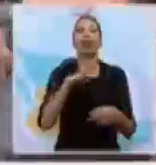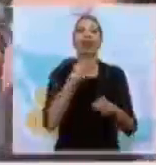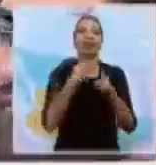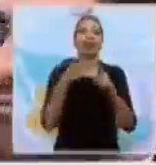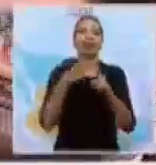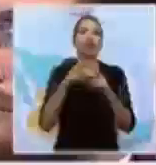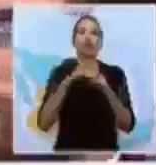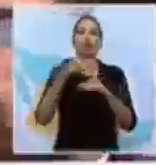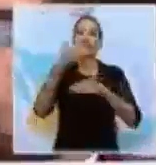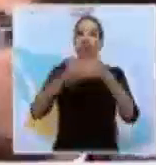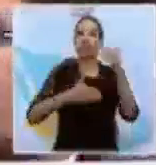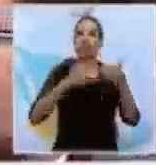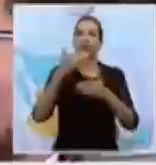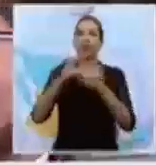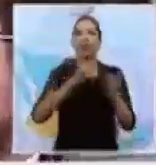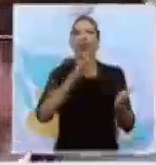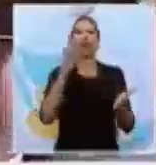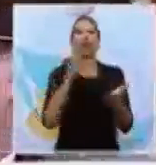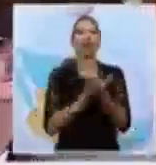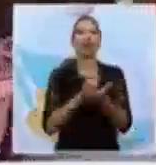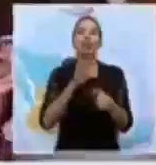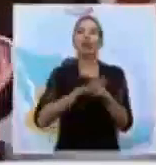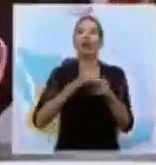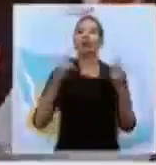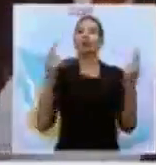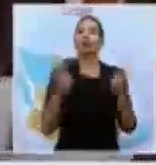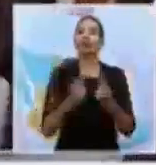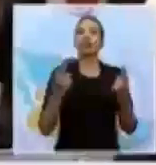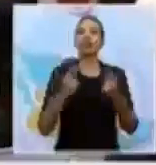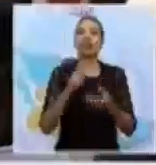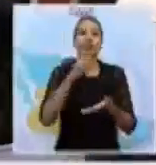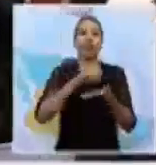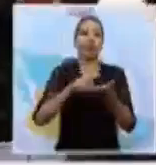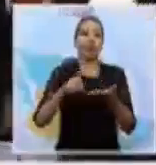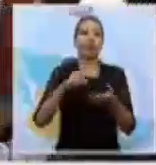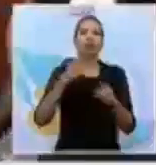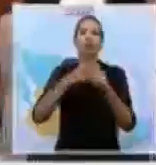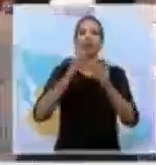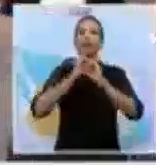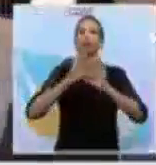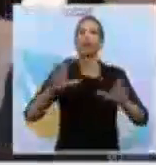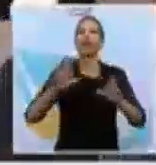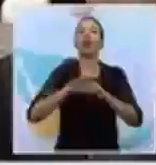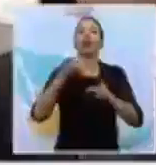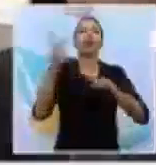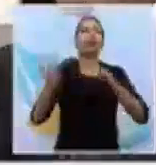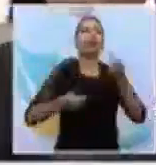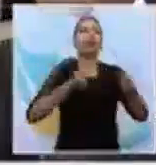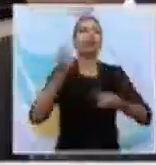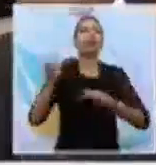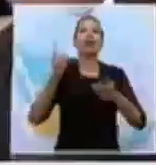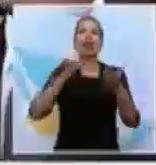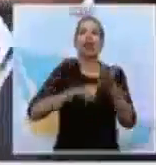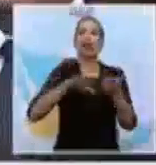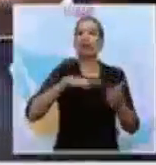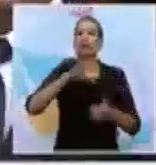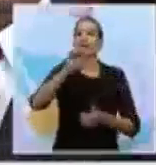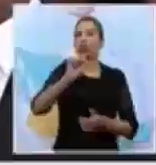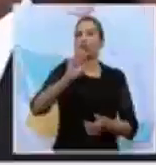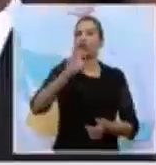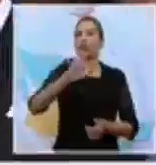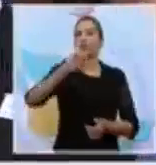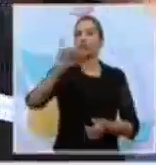las transformaciones legislativas necesarias, el derecho a la consulta popular que la Suprema Corte